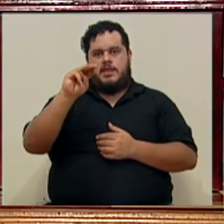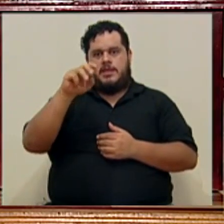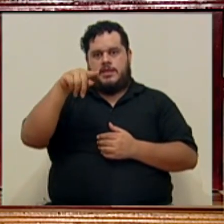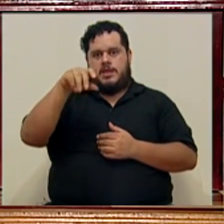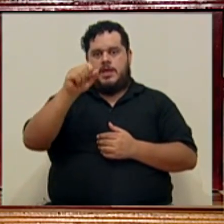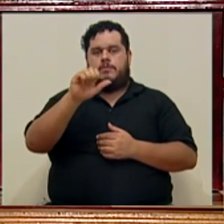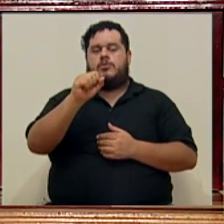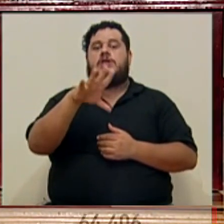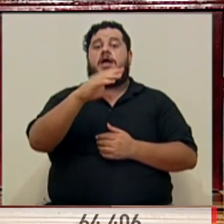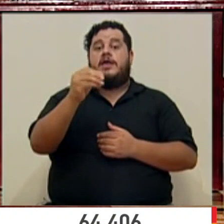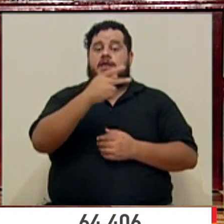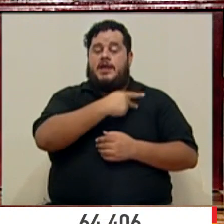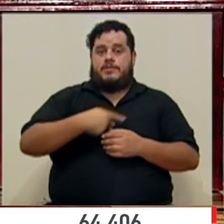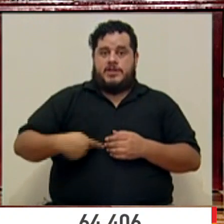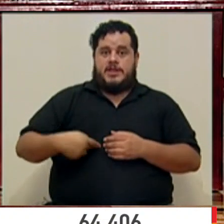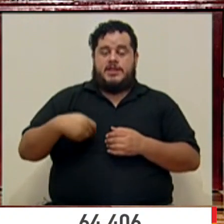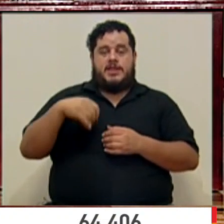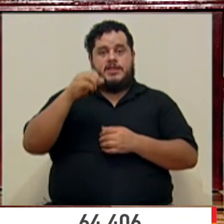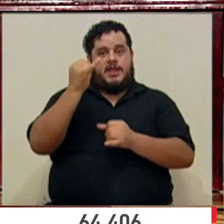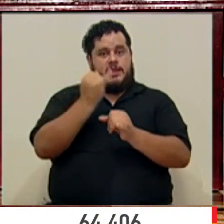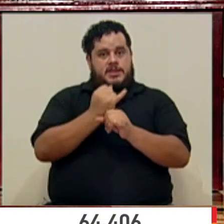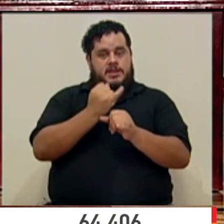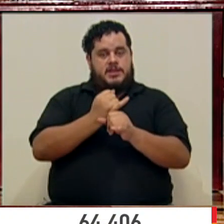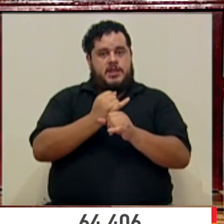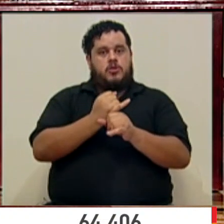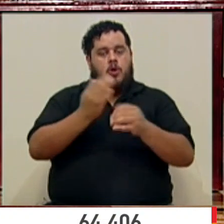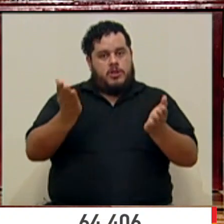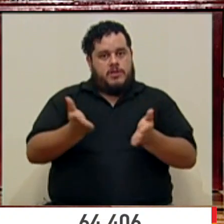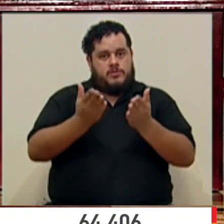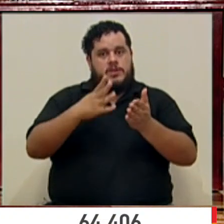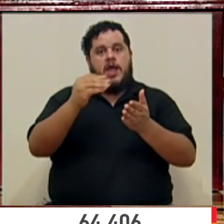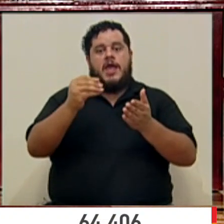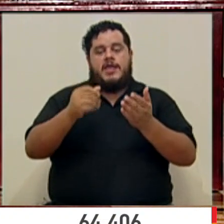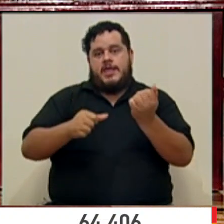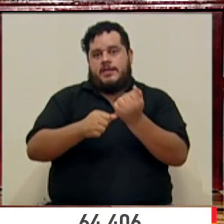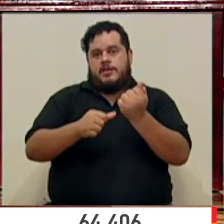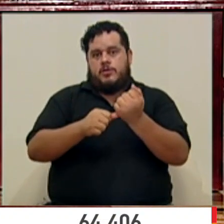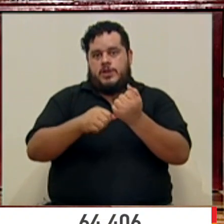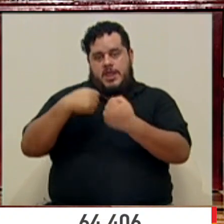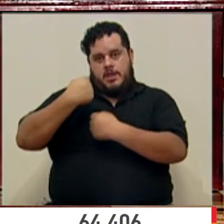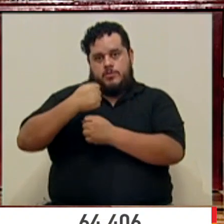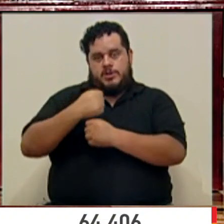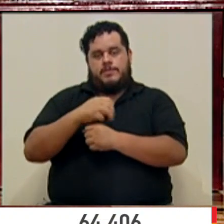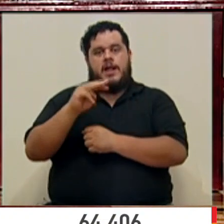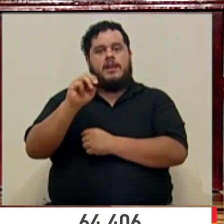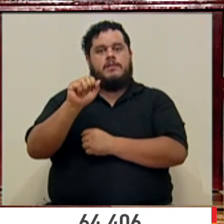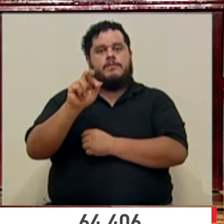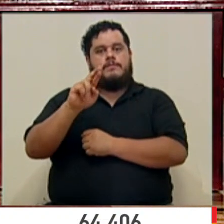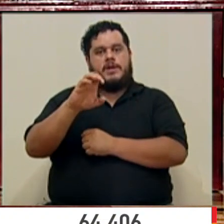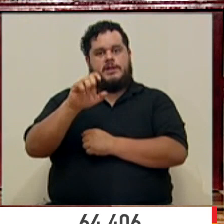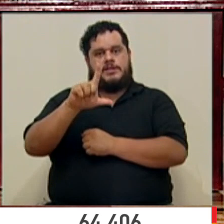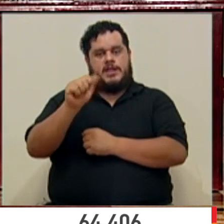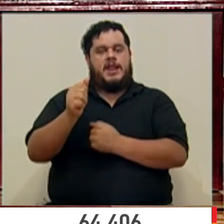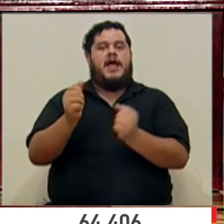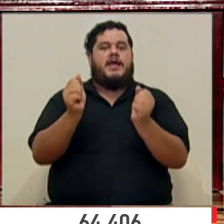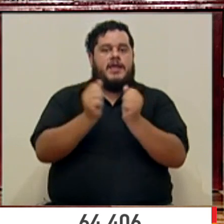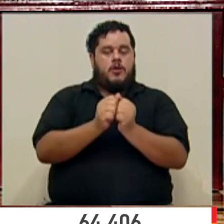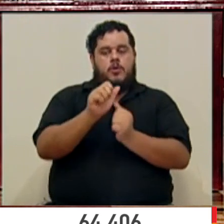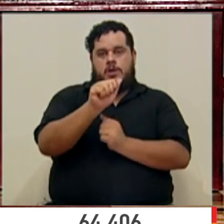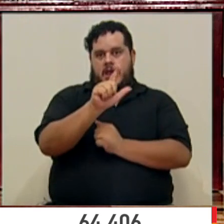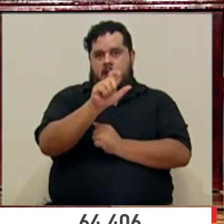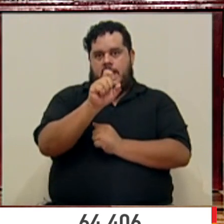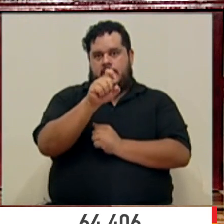la presidenta ejecutiva del Instituto de Fomento y Asesoría Municipal, la señora Marcela Guerrero, quien junto a don